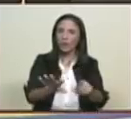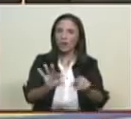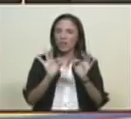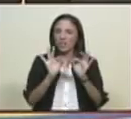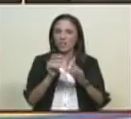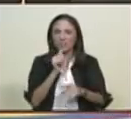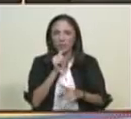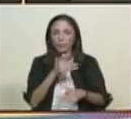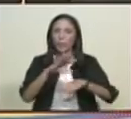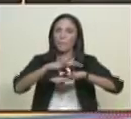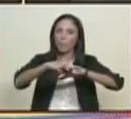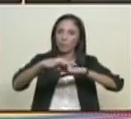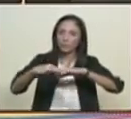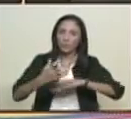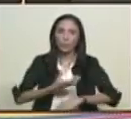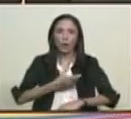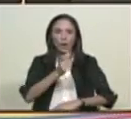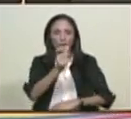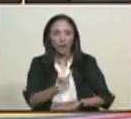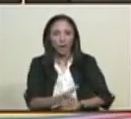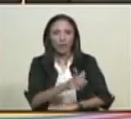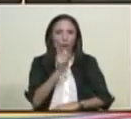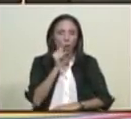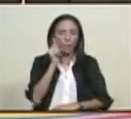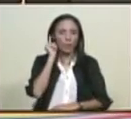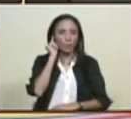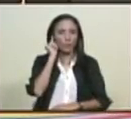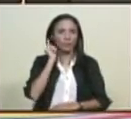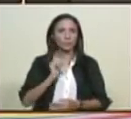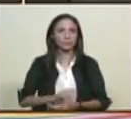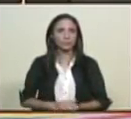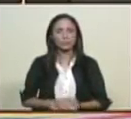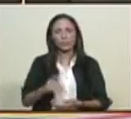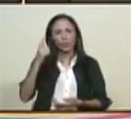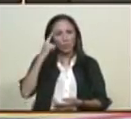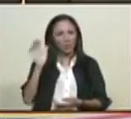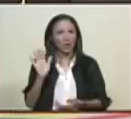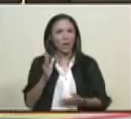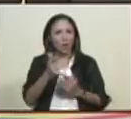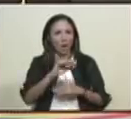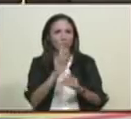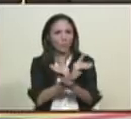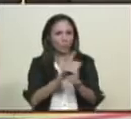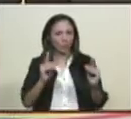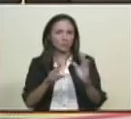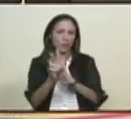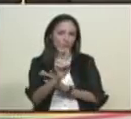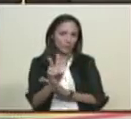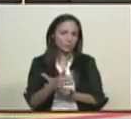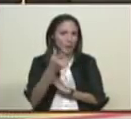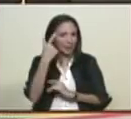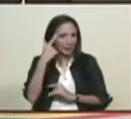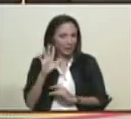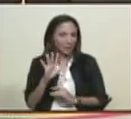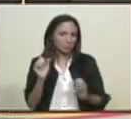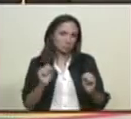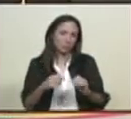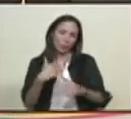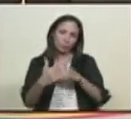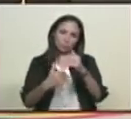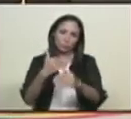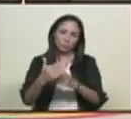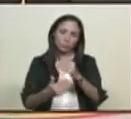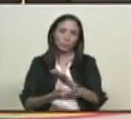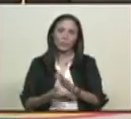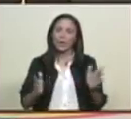los poderes municipales, alcaldes, alcaldesas. Creo que la democracia venezolana ha ido tomando un nuevo oxígeno,